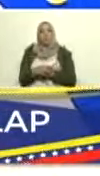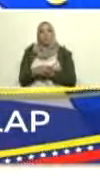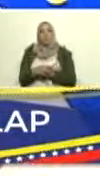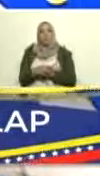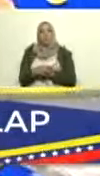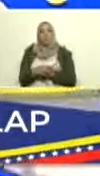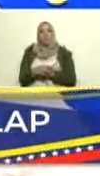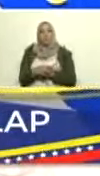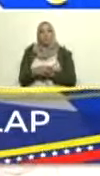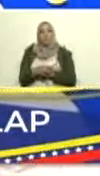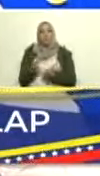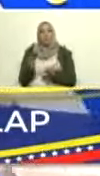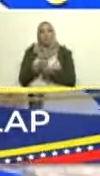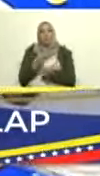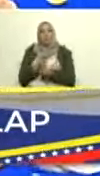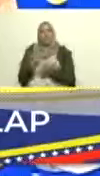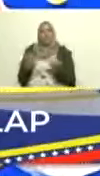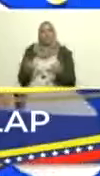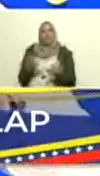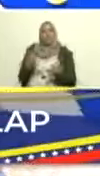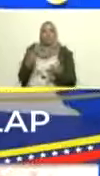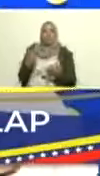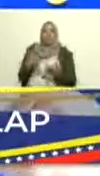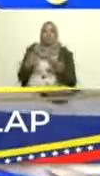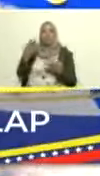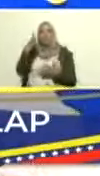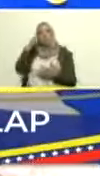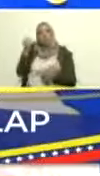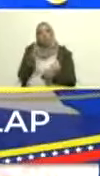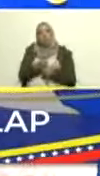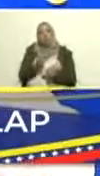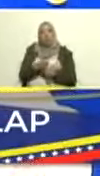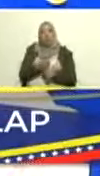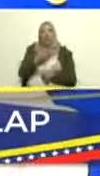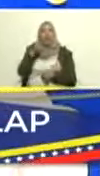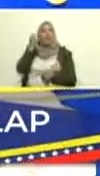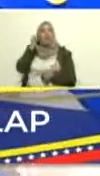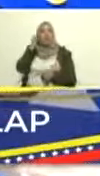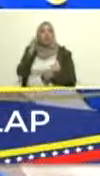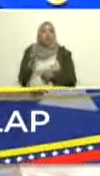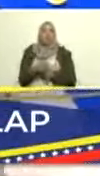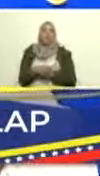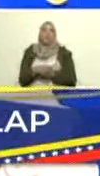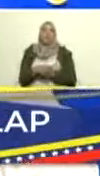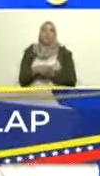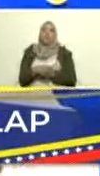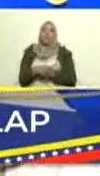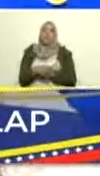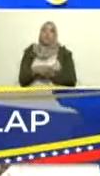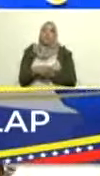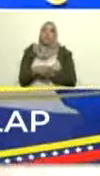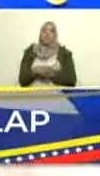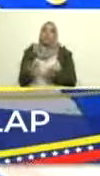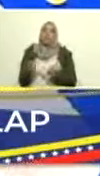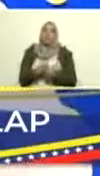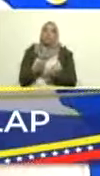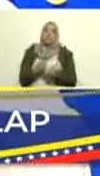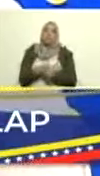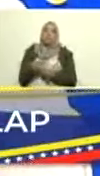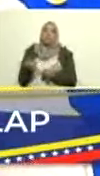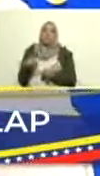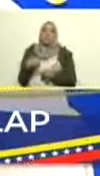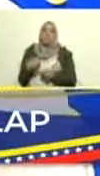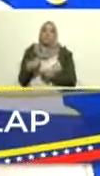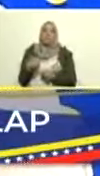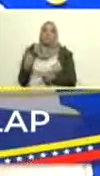popular, mi comandante jefe, que surgió de la sabiduría del pueblo, de las mujeres, que surgió este método que usted lo convirtió en